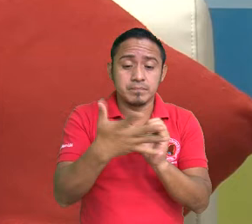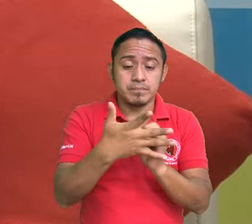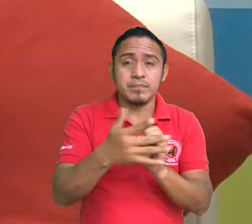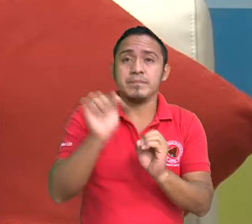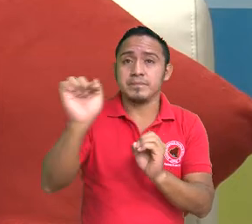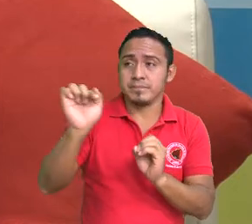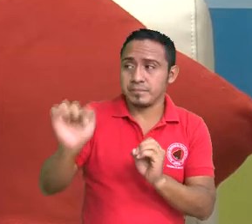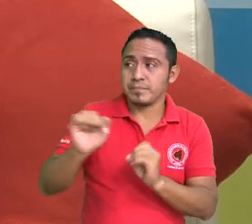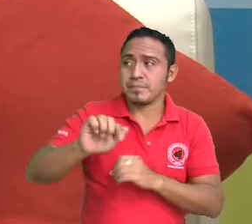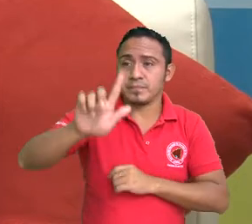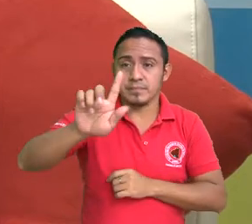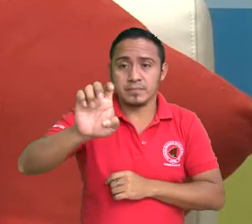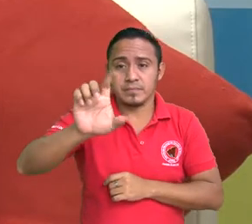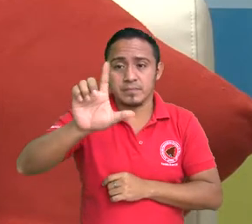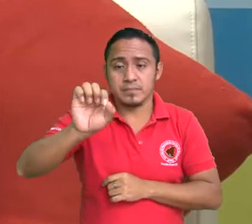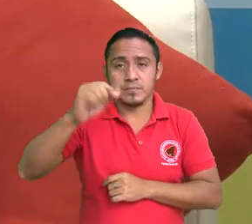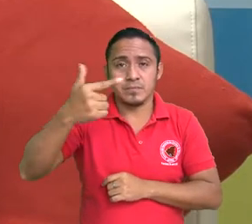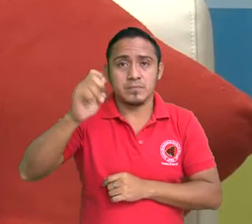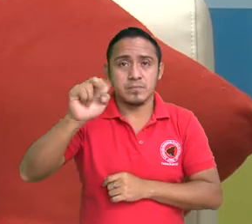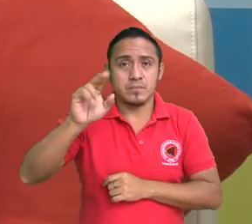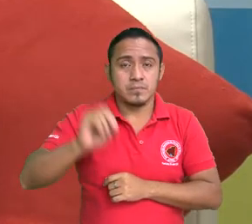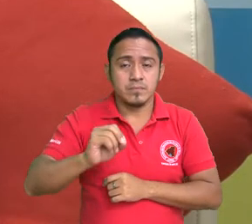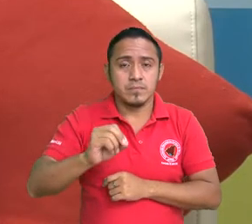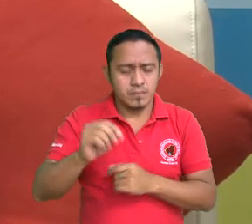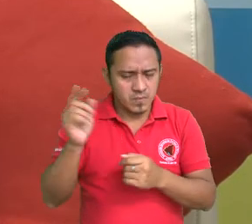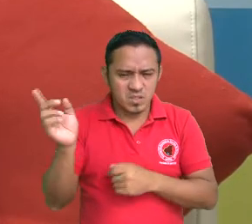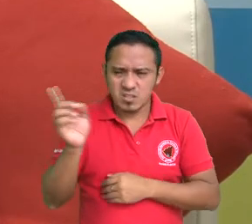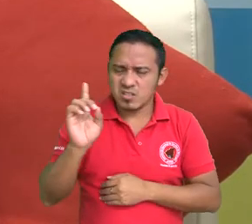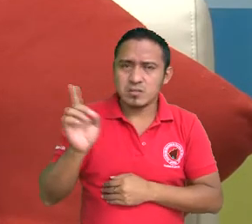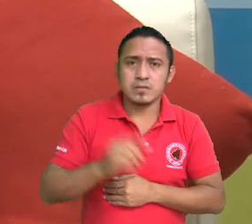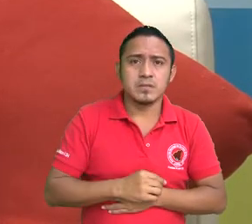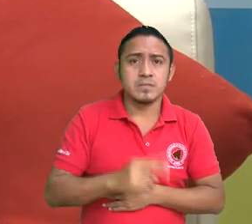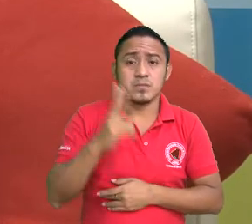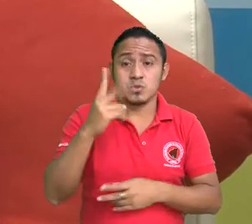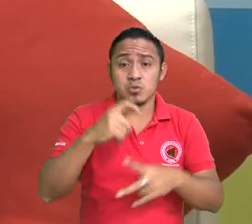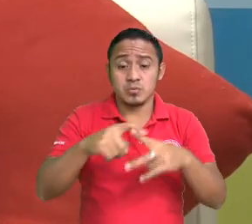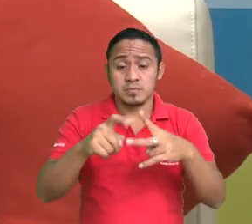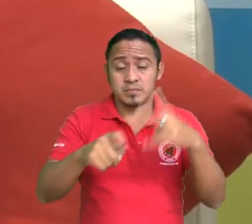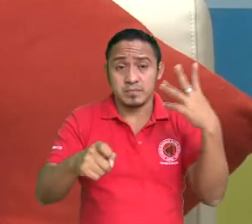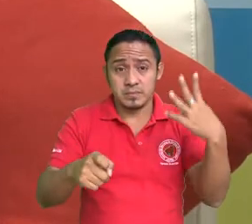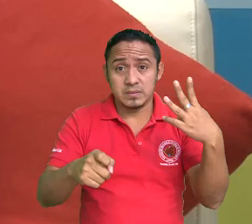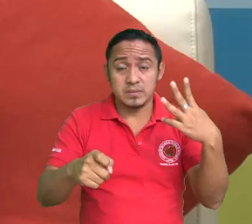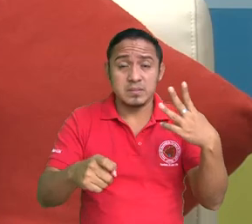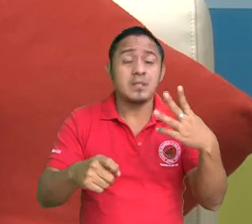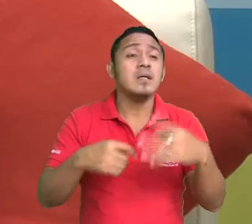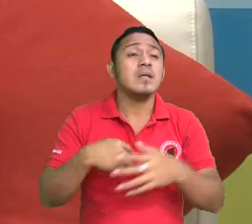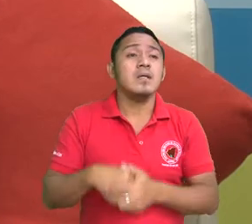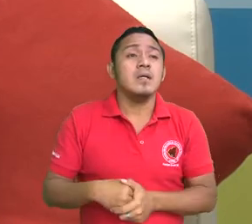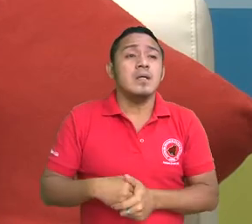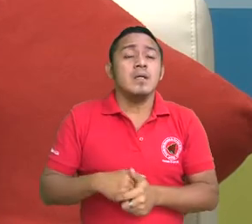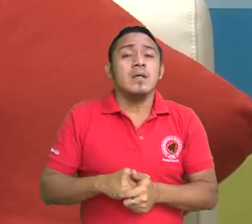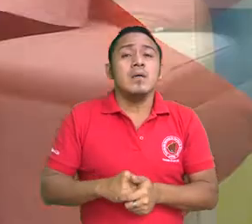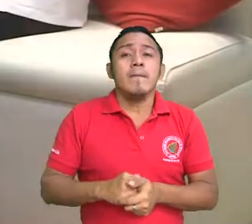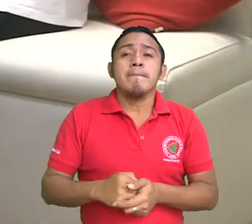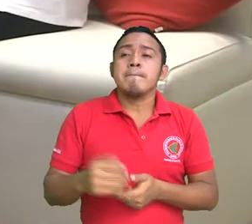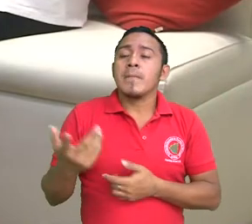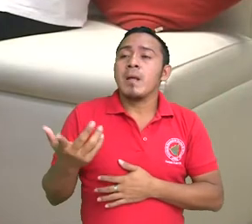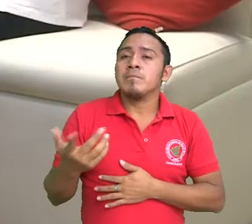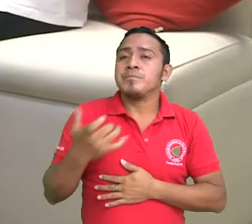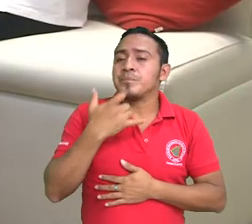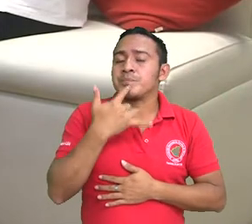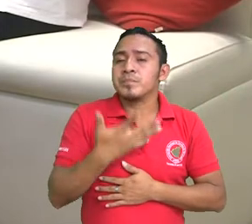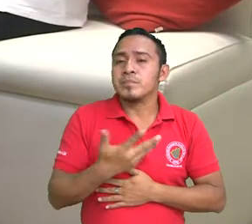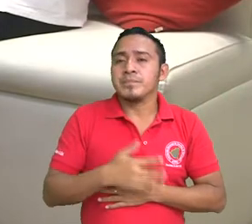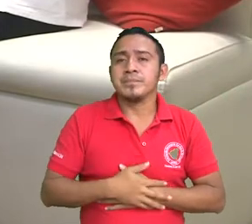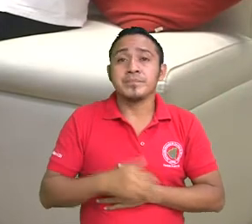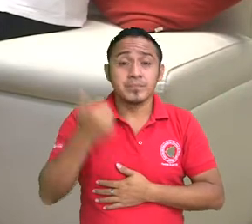con efluvio telógeno, que normalmente se está presentando 2 o 3 meses después de la enfermedad. ¿Y esto a causa de? Esto es a